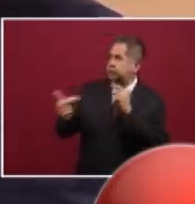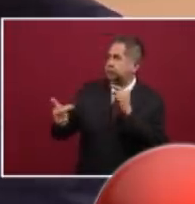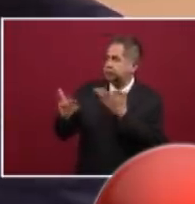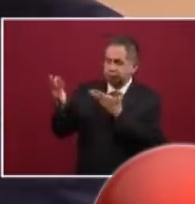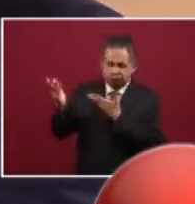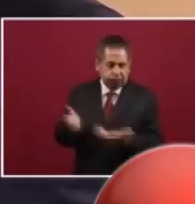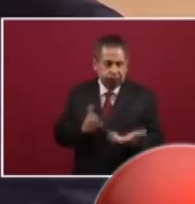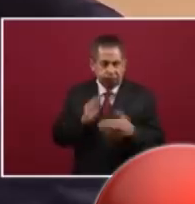Hasta